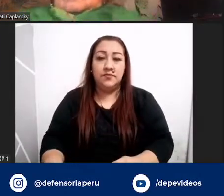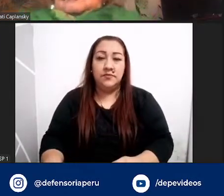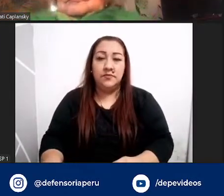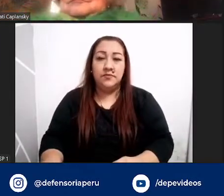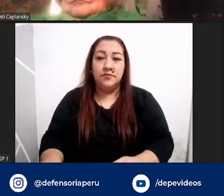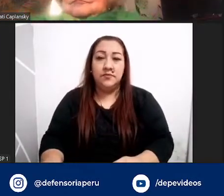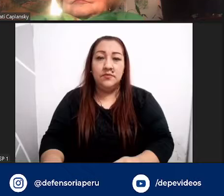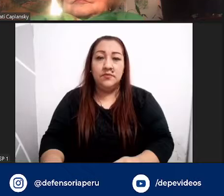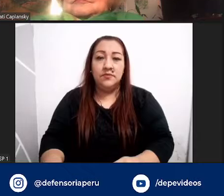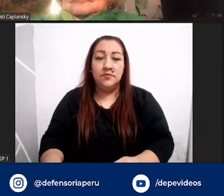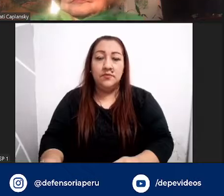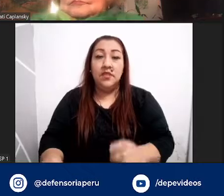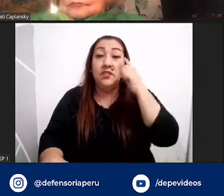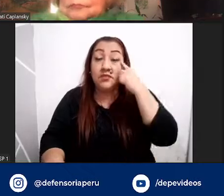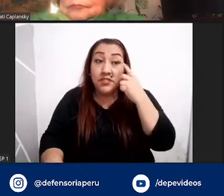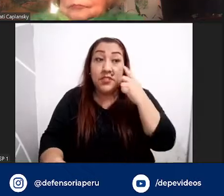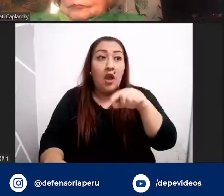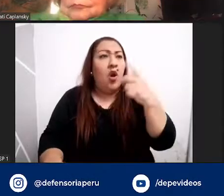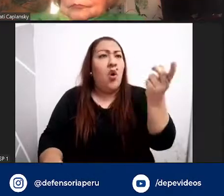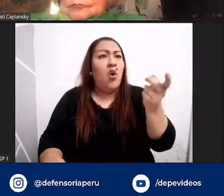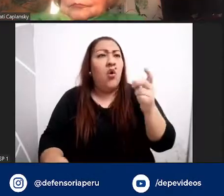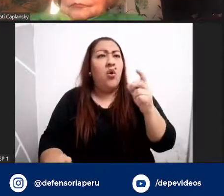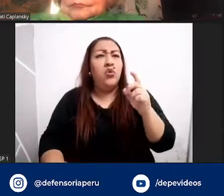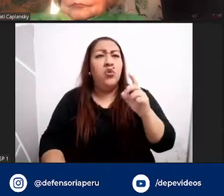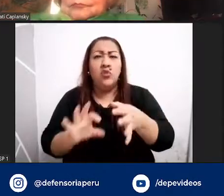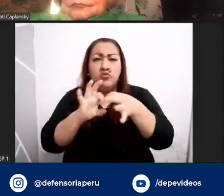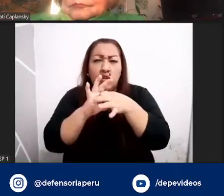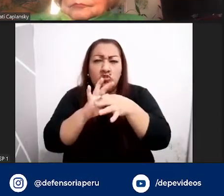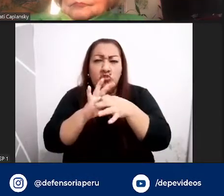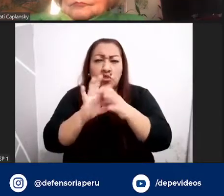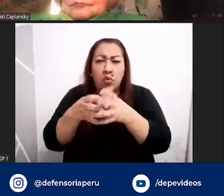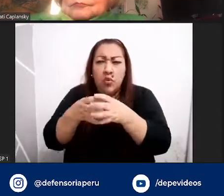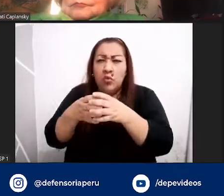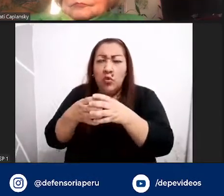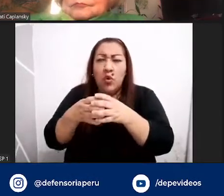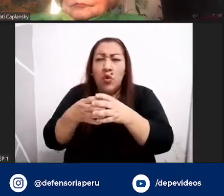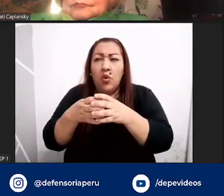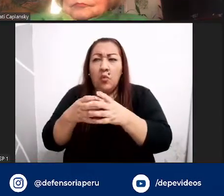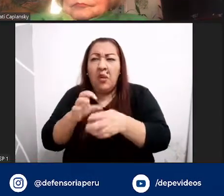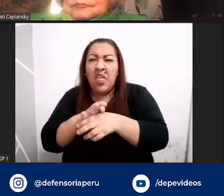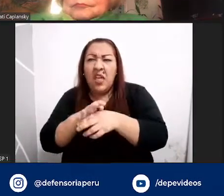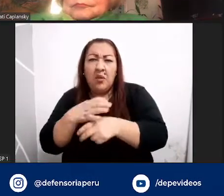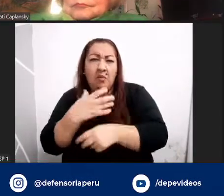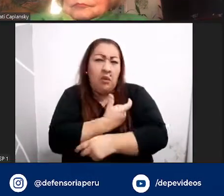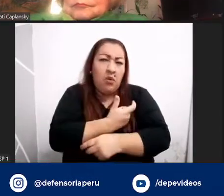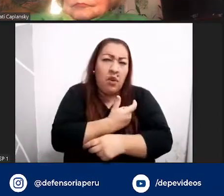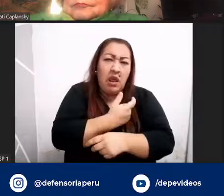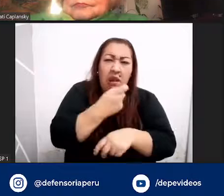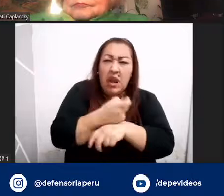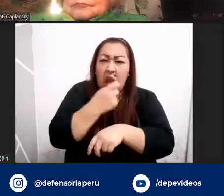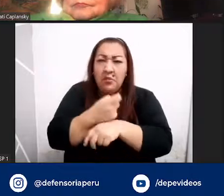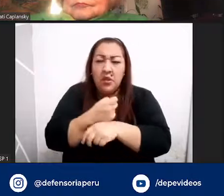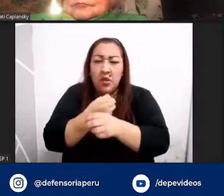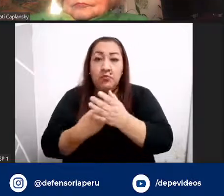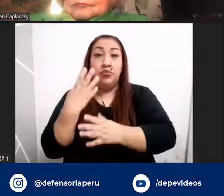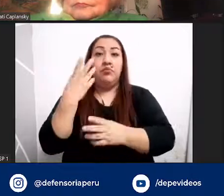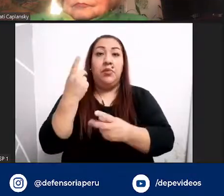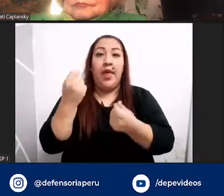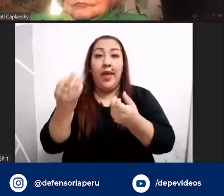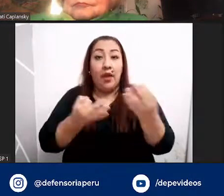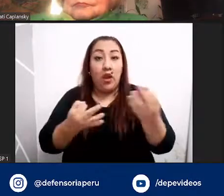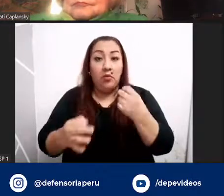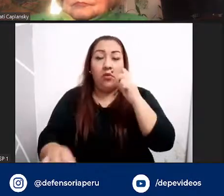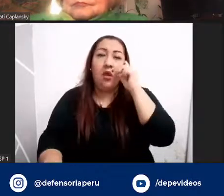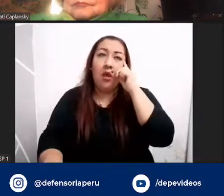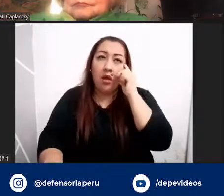equipamiento médico, con vacunas, con inversión para reflotar la economía. Y nuestros países tenemos que lidiar ahora entre estos